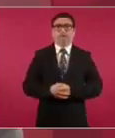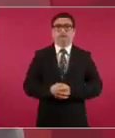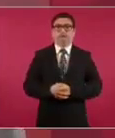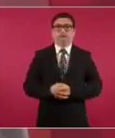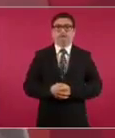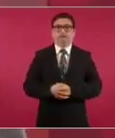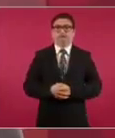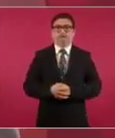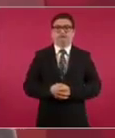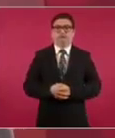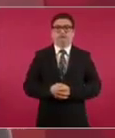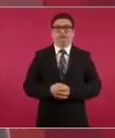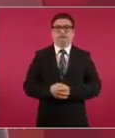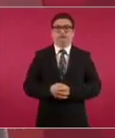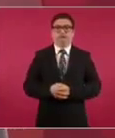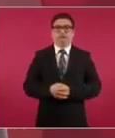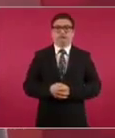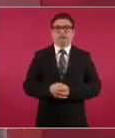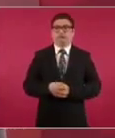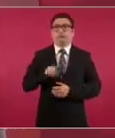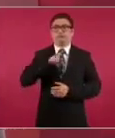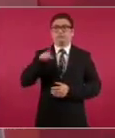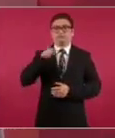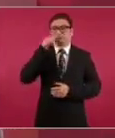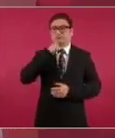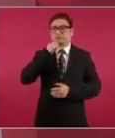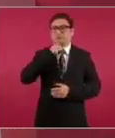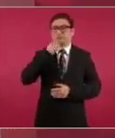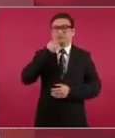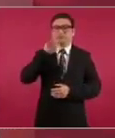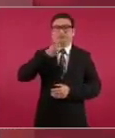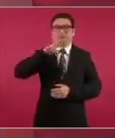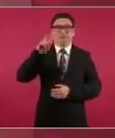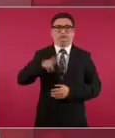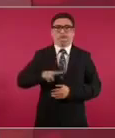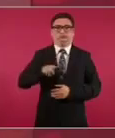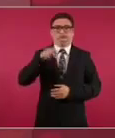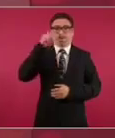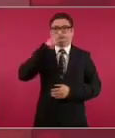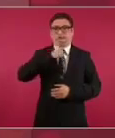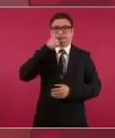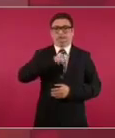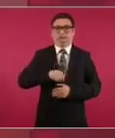con la verdad, siempre.